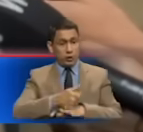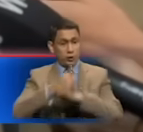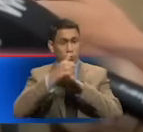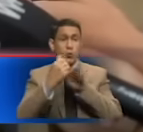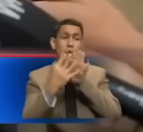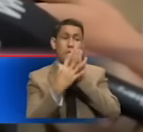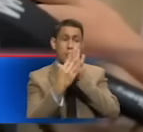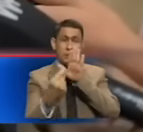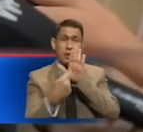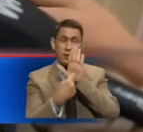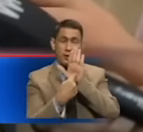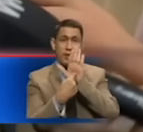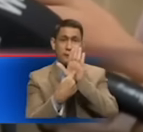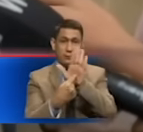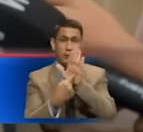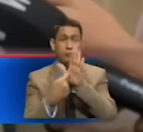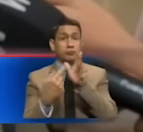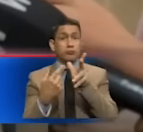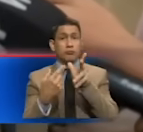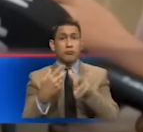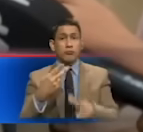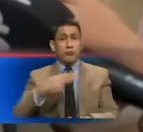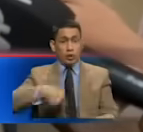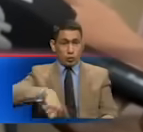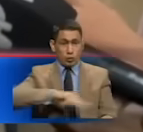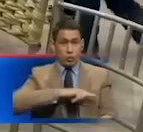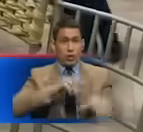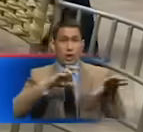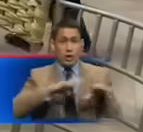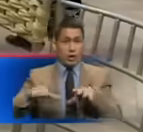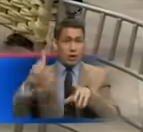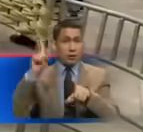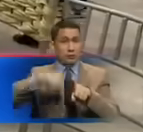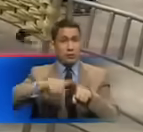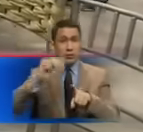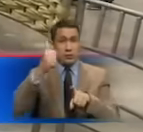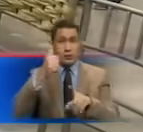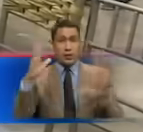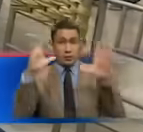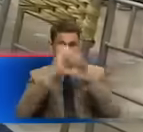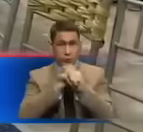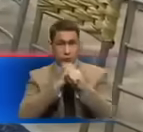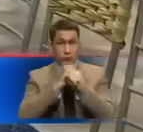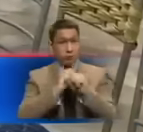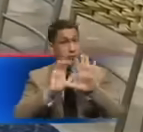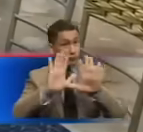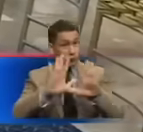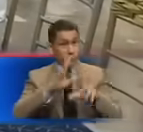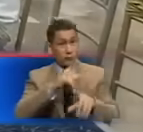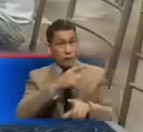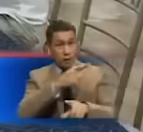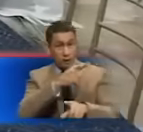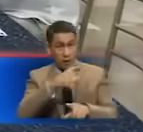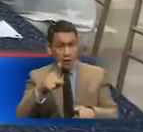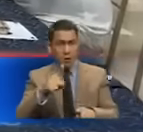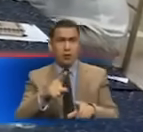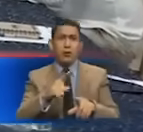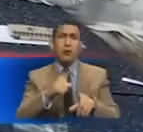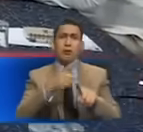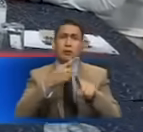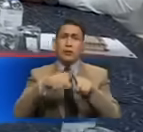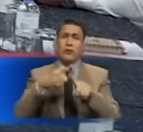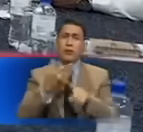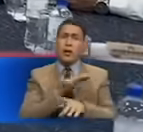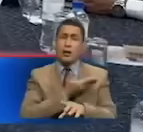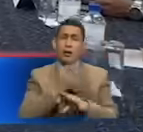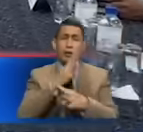Entonces vamos a hacer los eventos tipo hasta las 10 de la noche. El tema invernal también fue motivo de conversación y sobre todo la